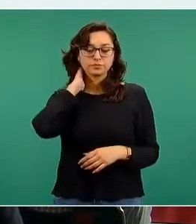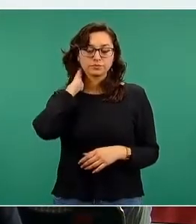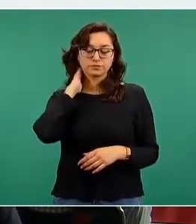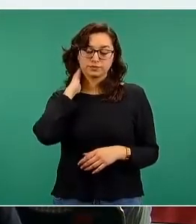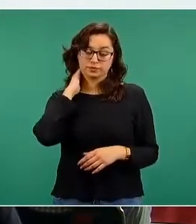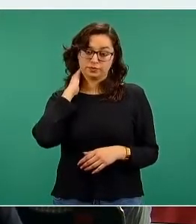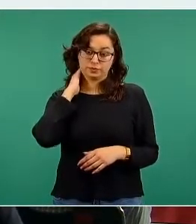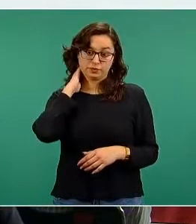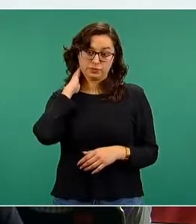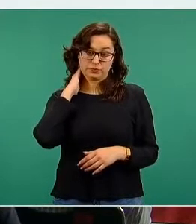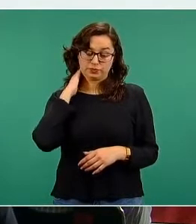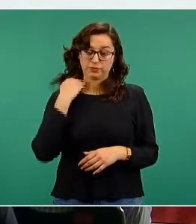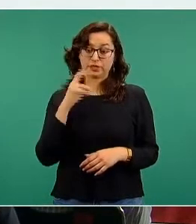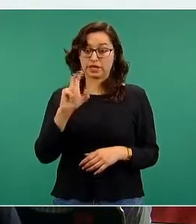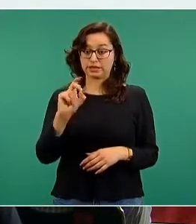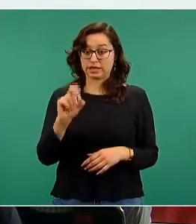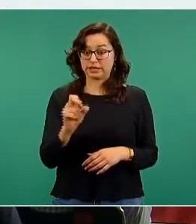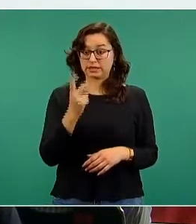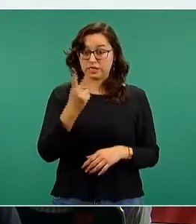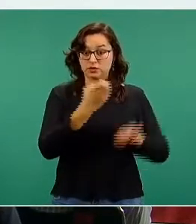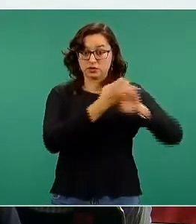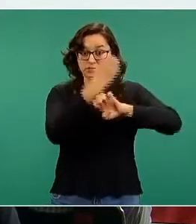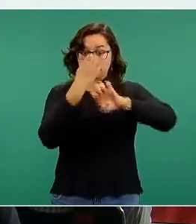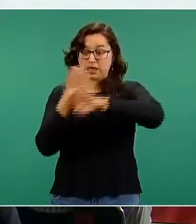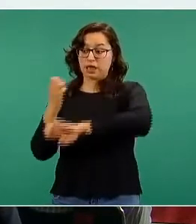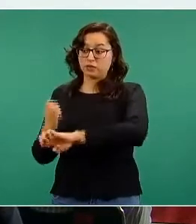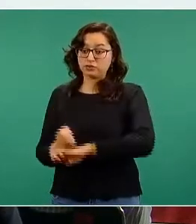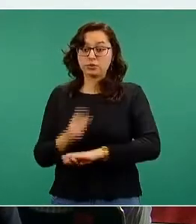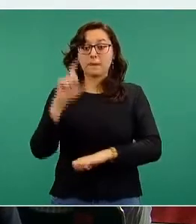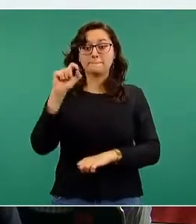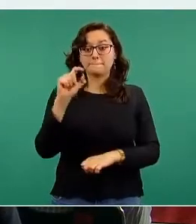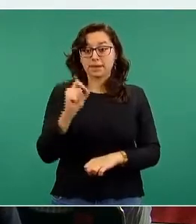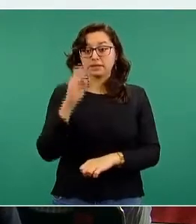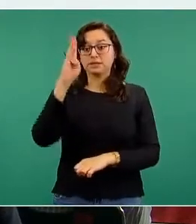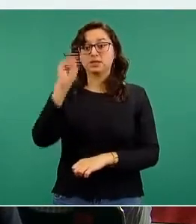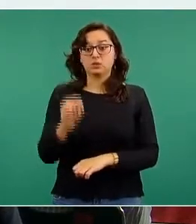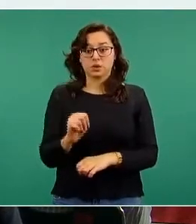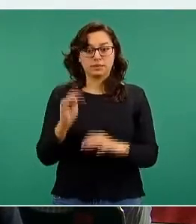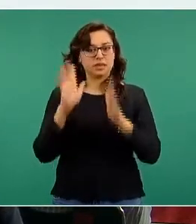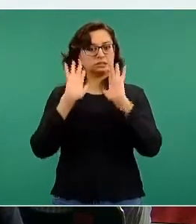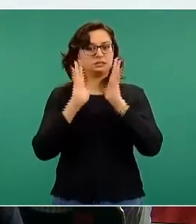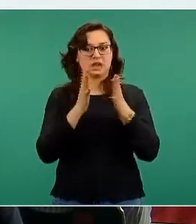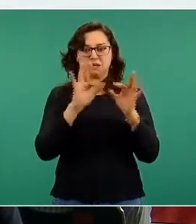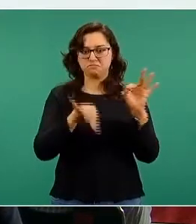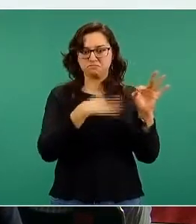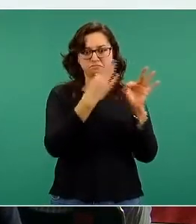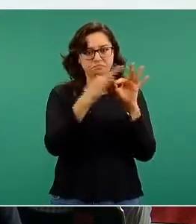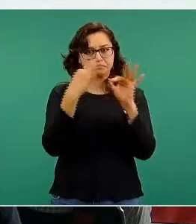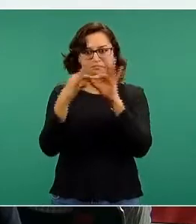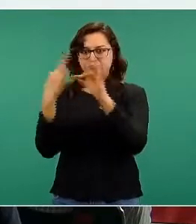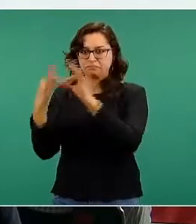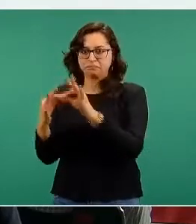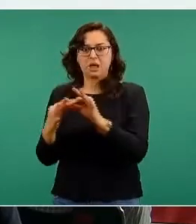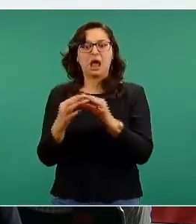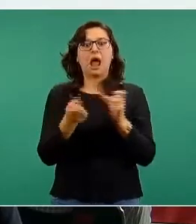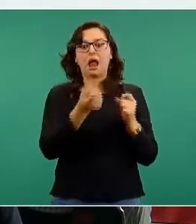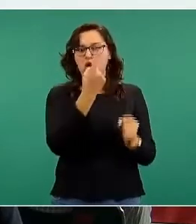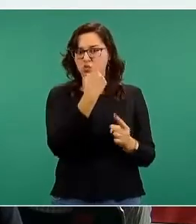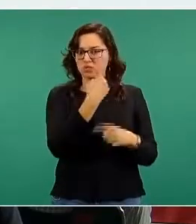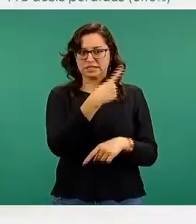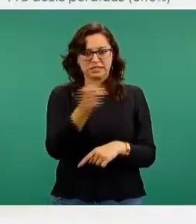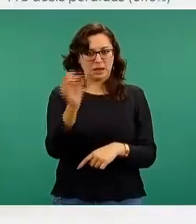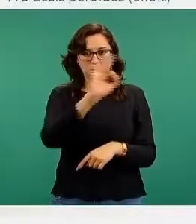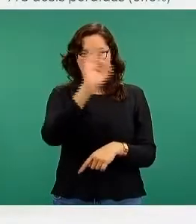29 de las 32 entidades federativas ya tienen arriba del 95% de aplicación. Ustedes pueden ver muchas de ellas ya en